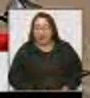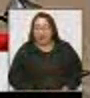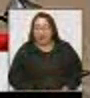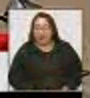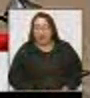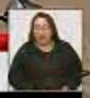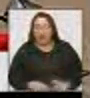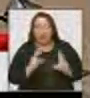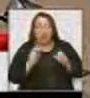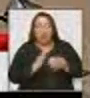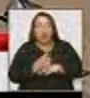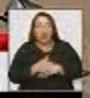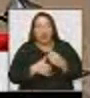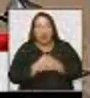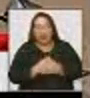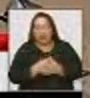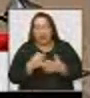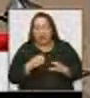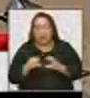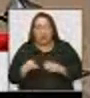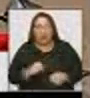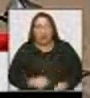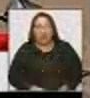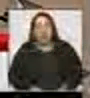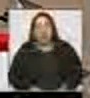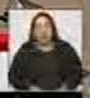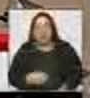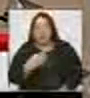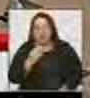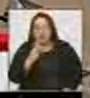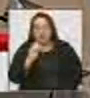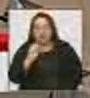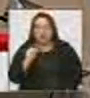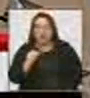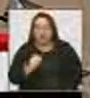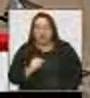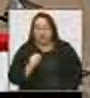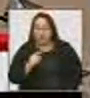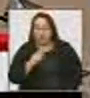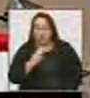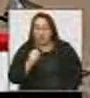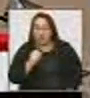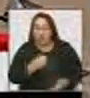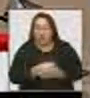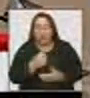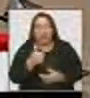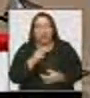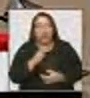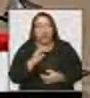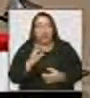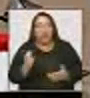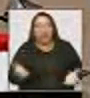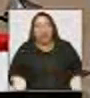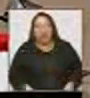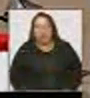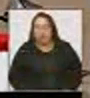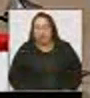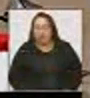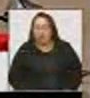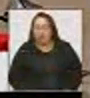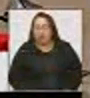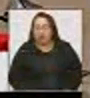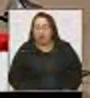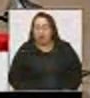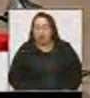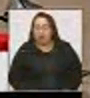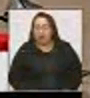deficitaria. Entonces, ¿qué le hace? Le hace emitir un bono y ese bono lo compra la AFP y la